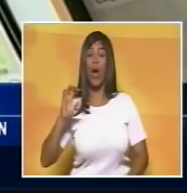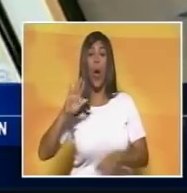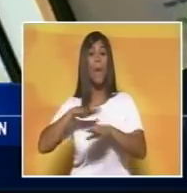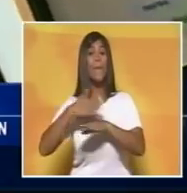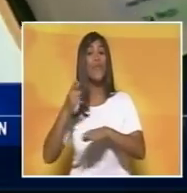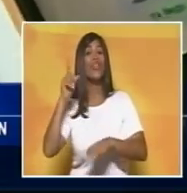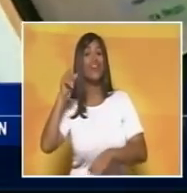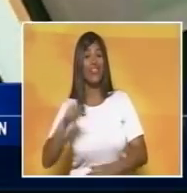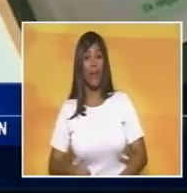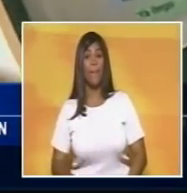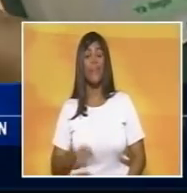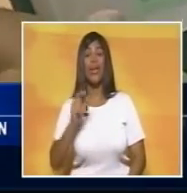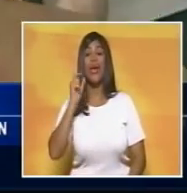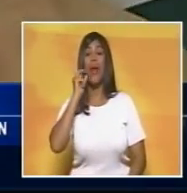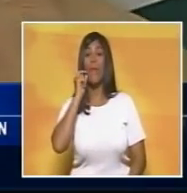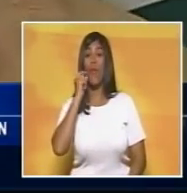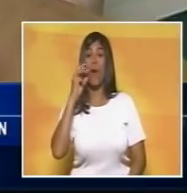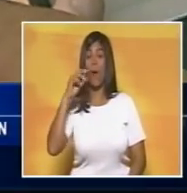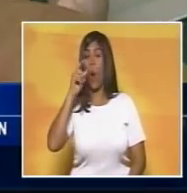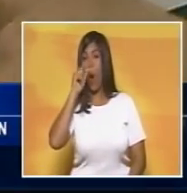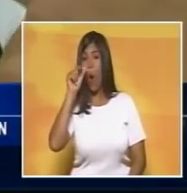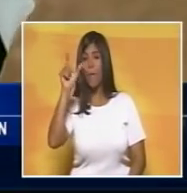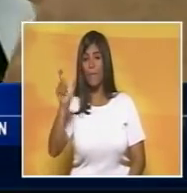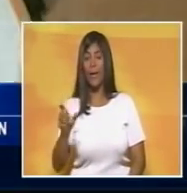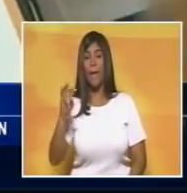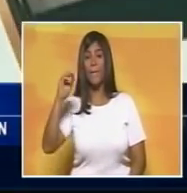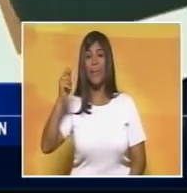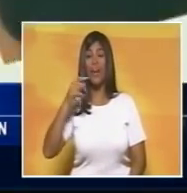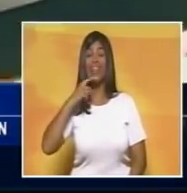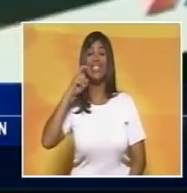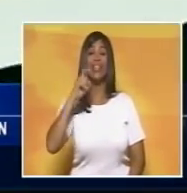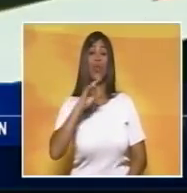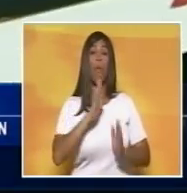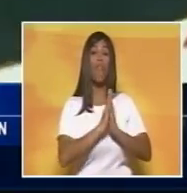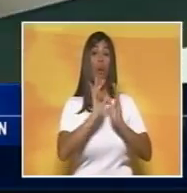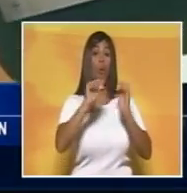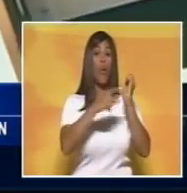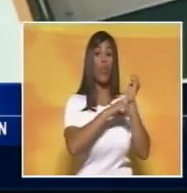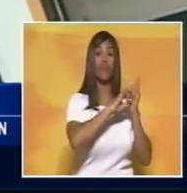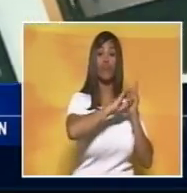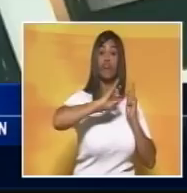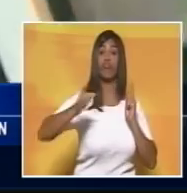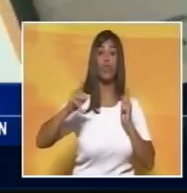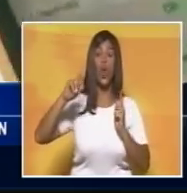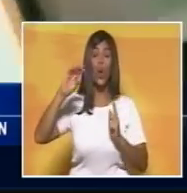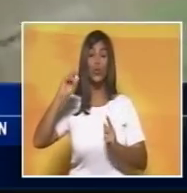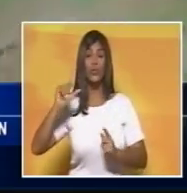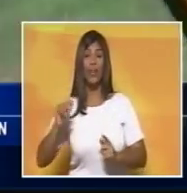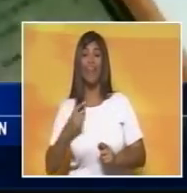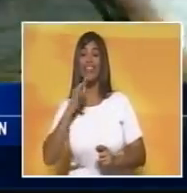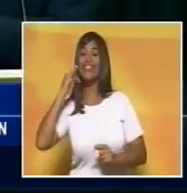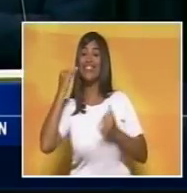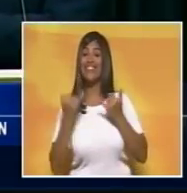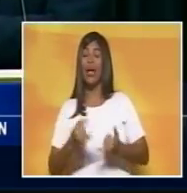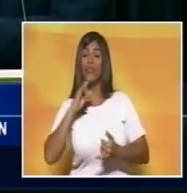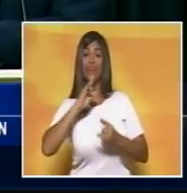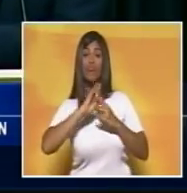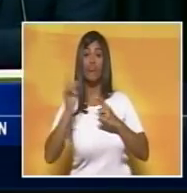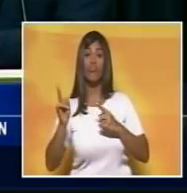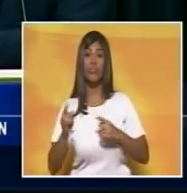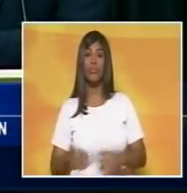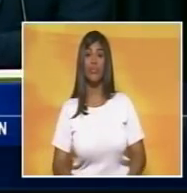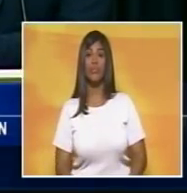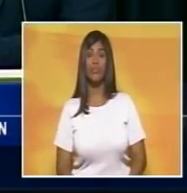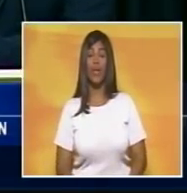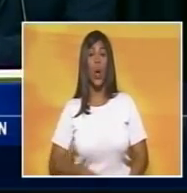además Marrero le dice, necesito que llame a Rosana, necesito que el